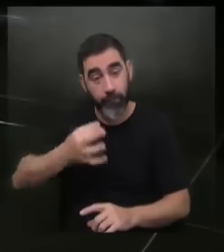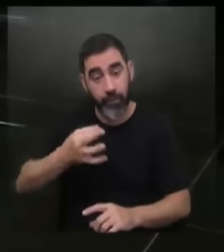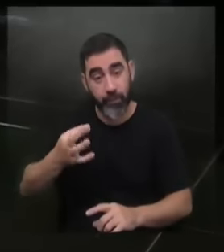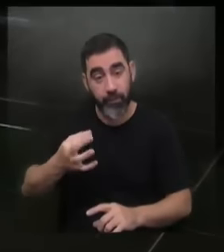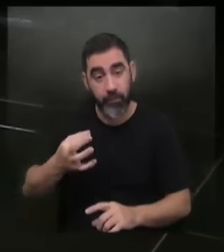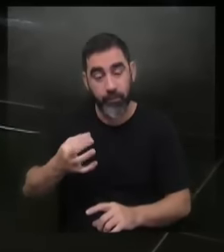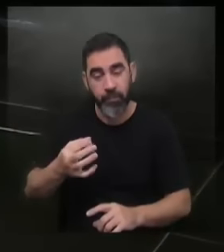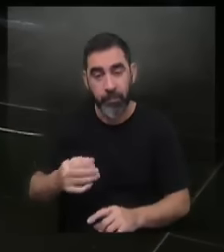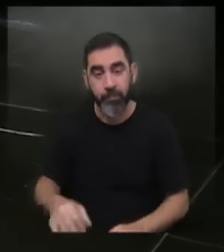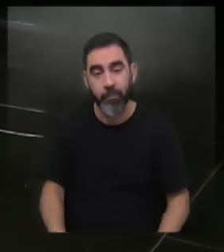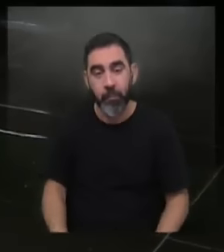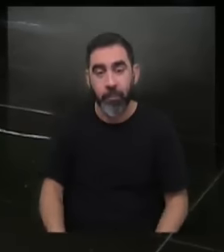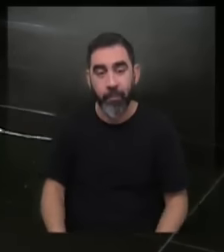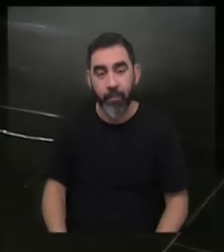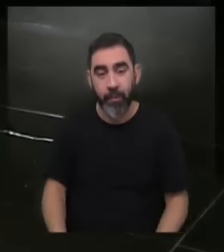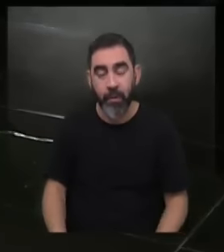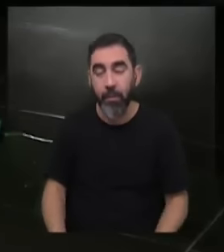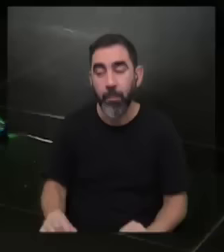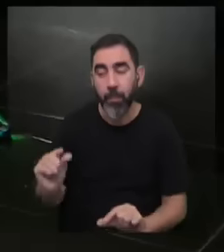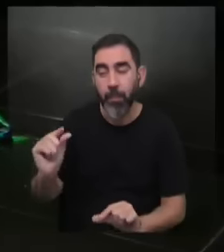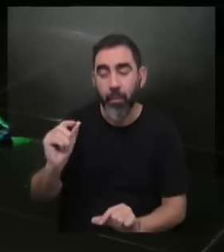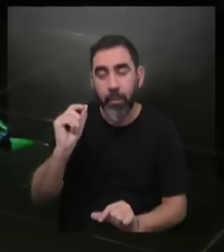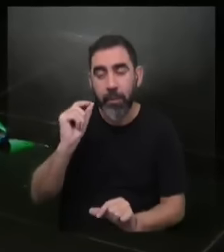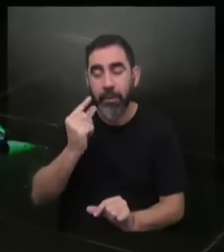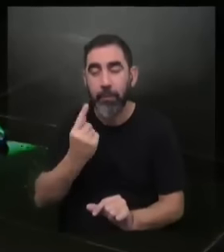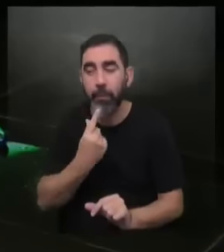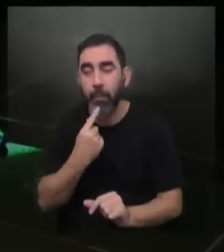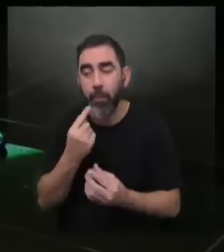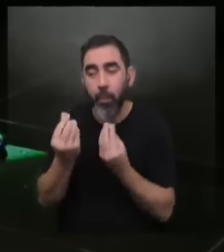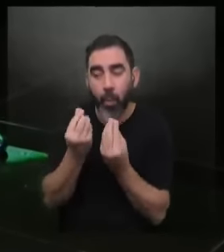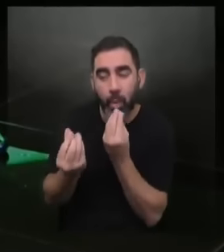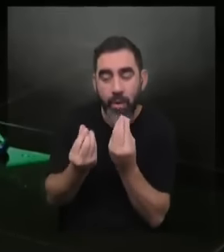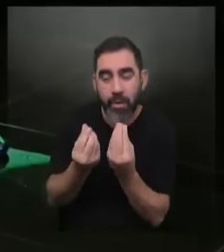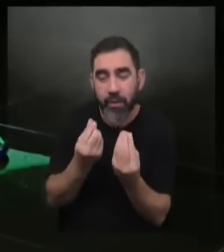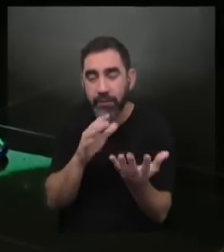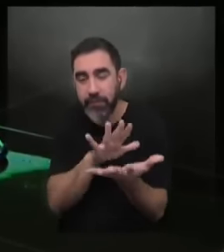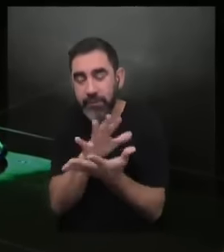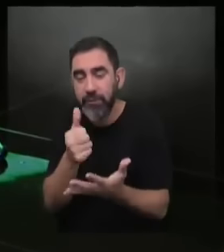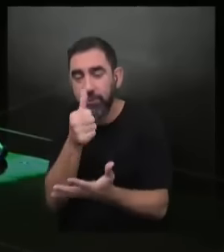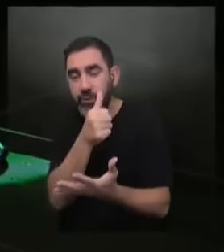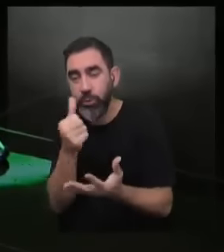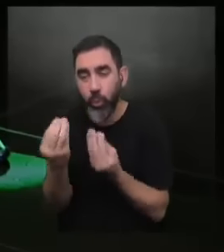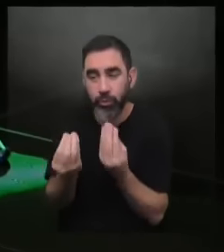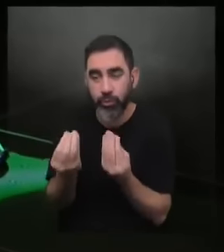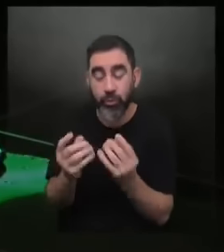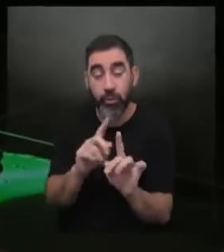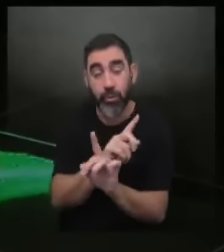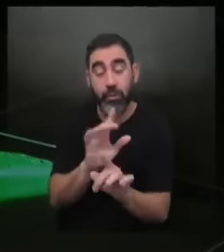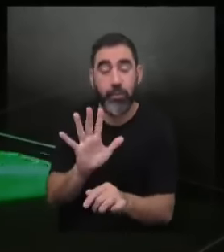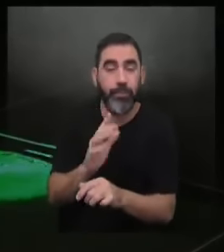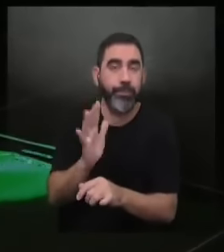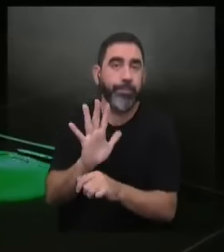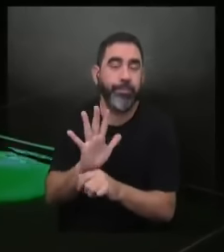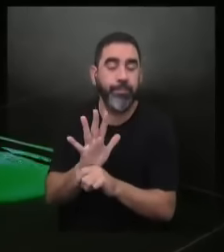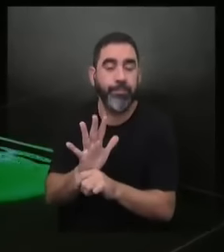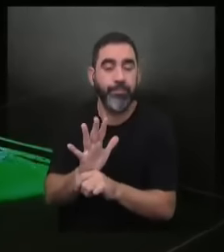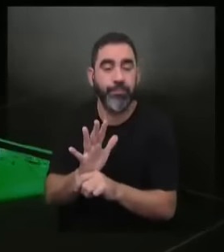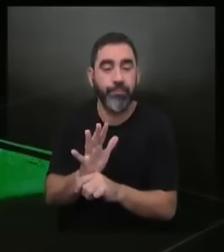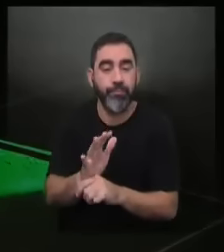muy fina inteligencia política Cómo tratar esas situaciones y no pensar ni